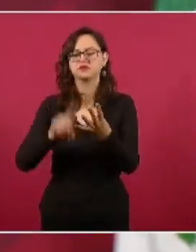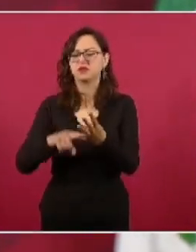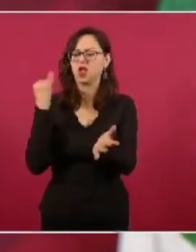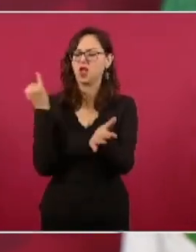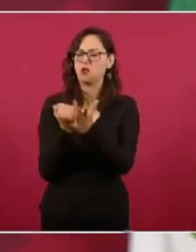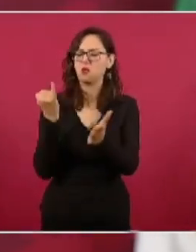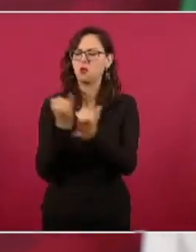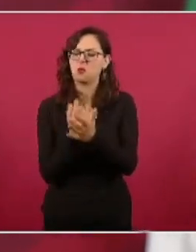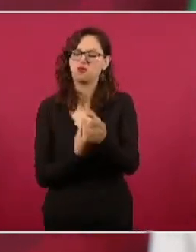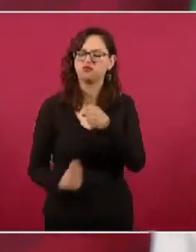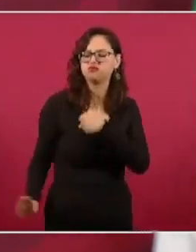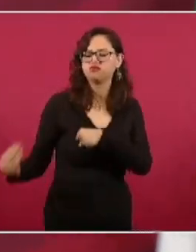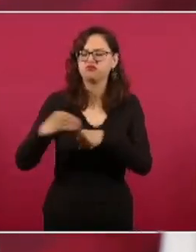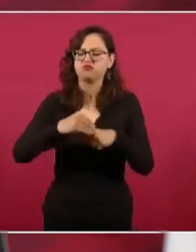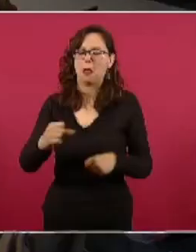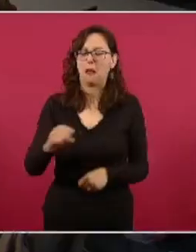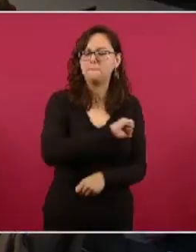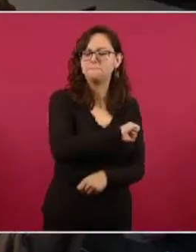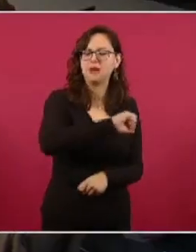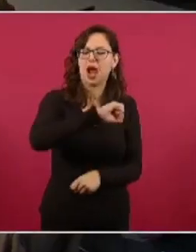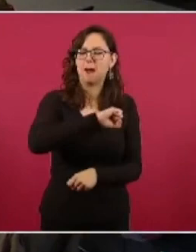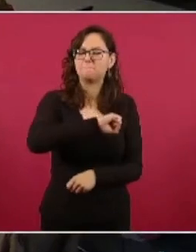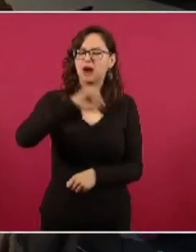aumentaron los impuestos,